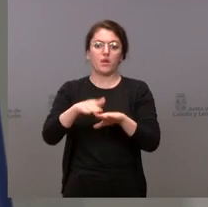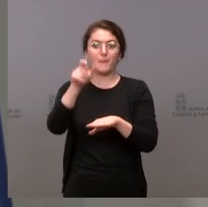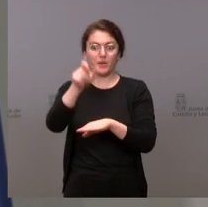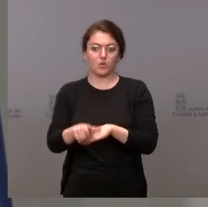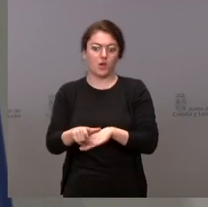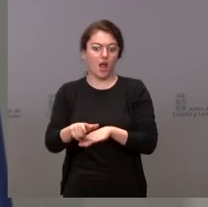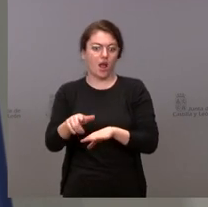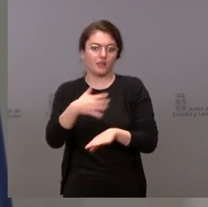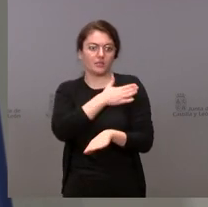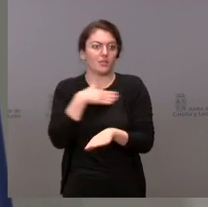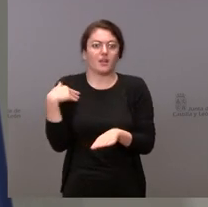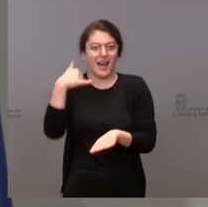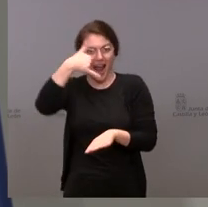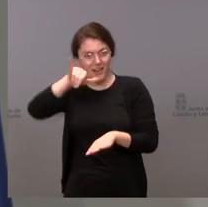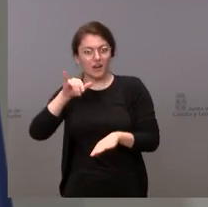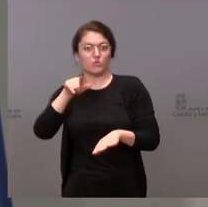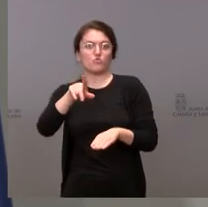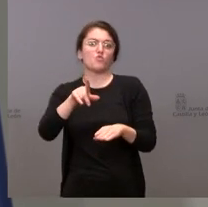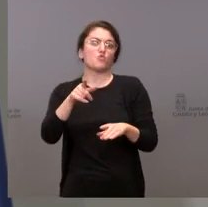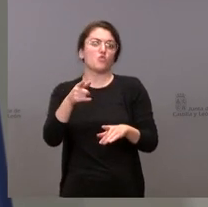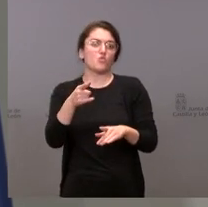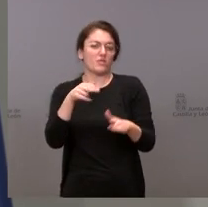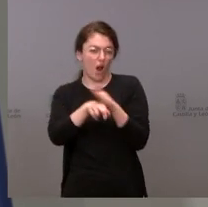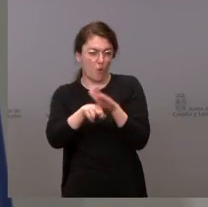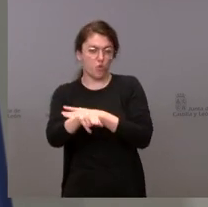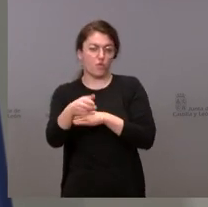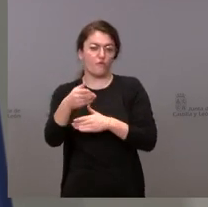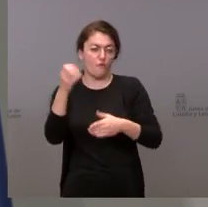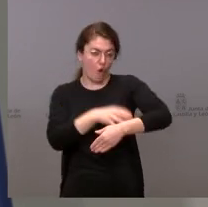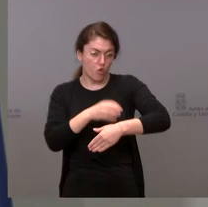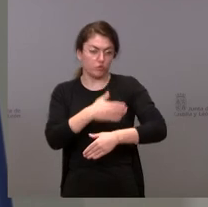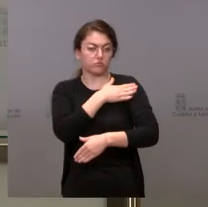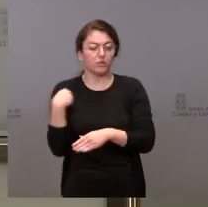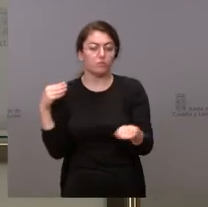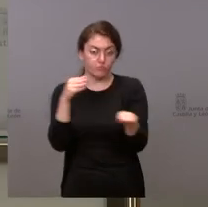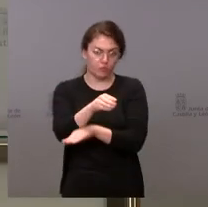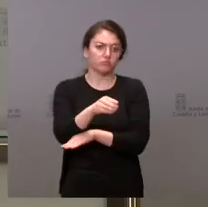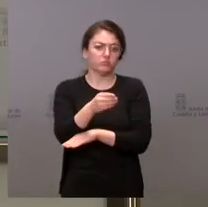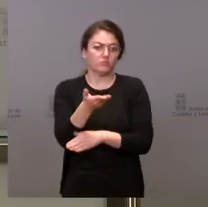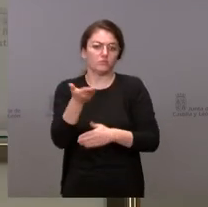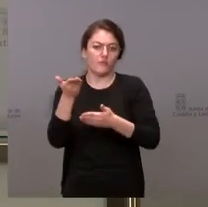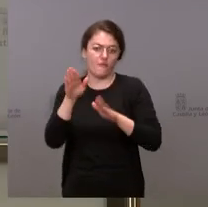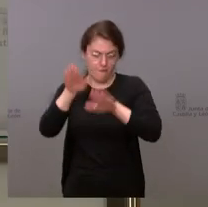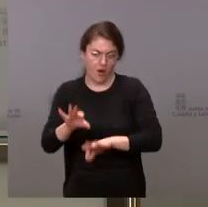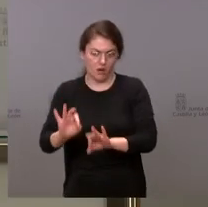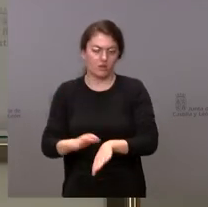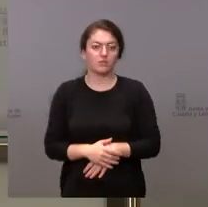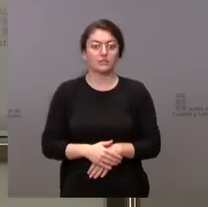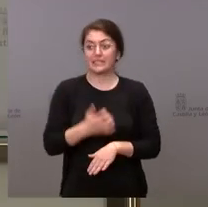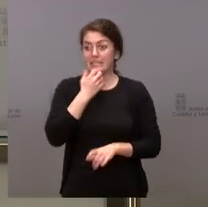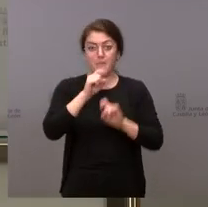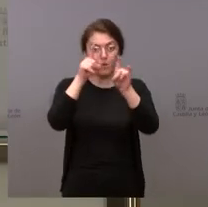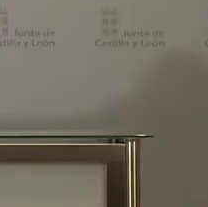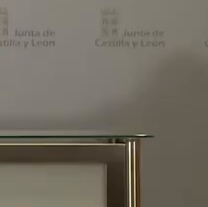por tanto para aquellos que tienen proyectos de inversión en nuestra comunidad y los quieran desarrollar aquí pues si no hay más preguntas